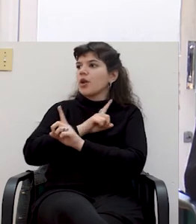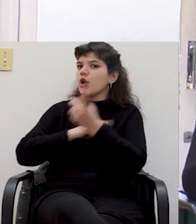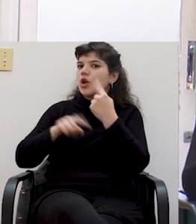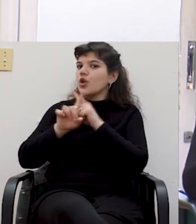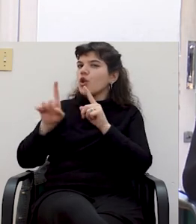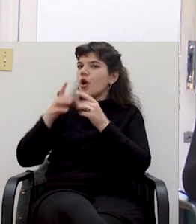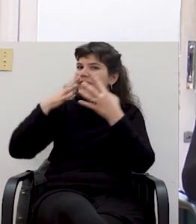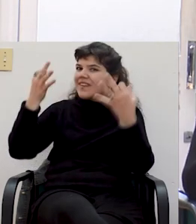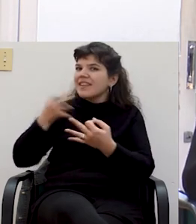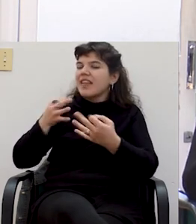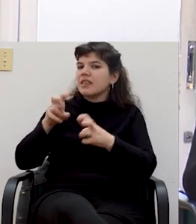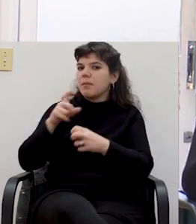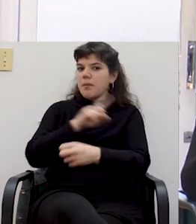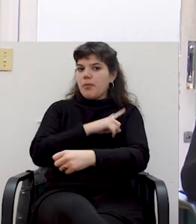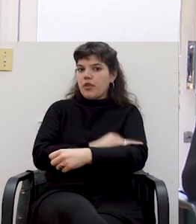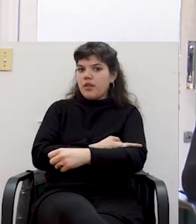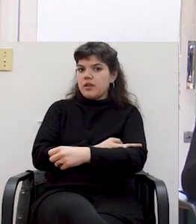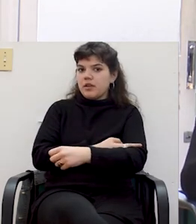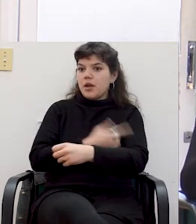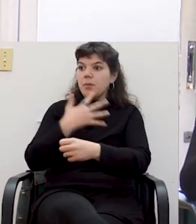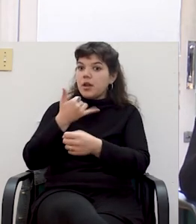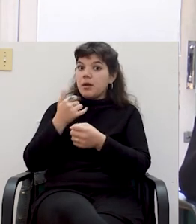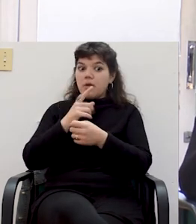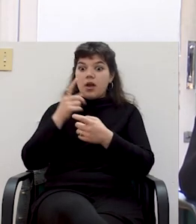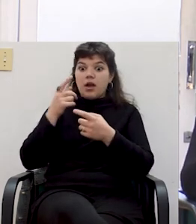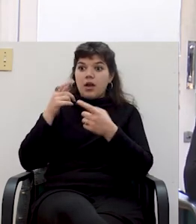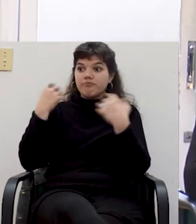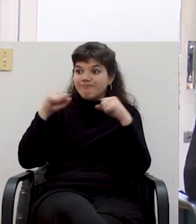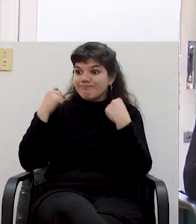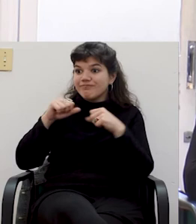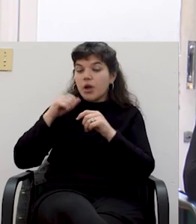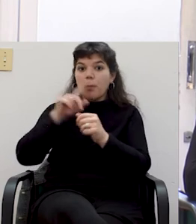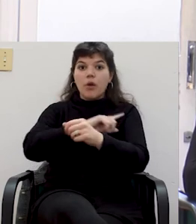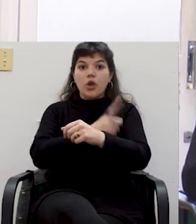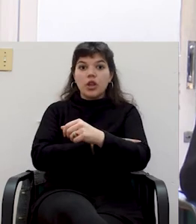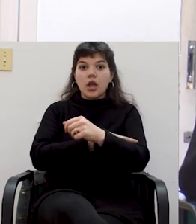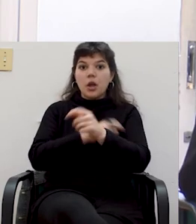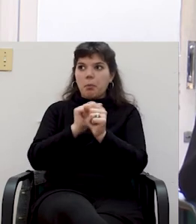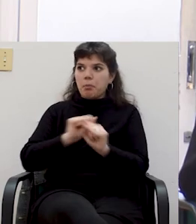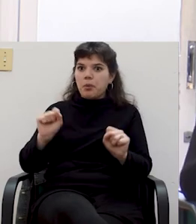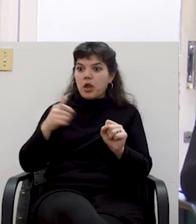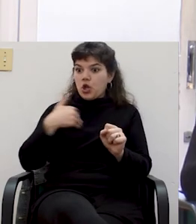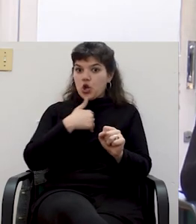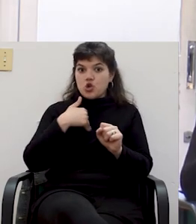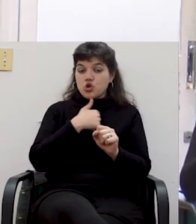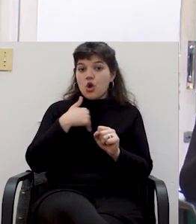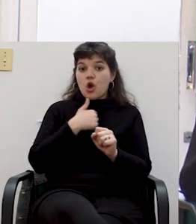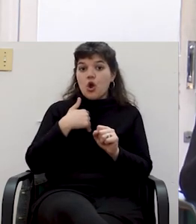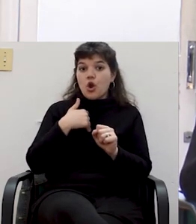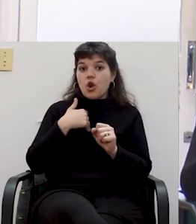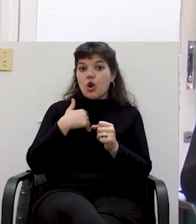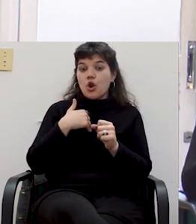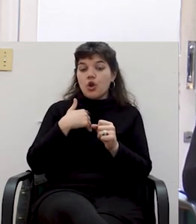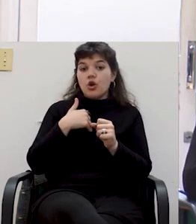poder, sino que de alguna manera el ejercicio de poder se sustenta en un rol que es